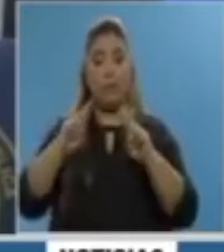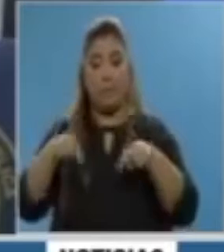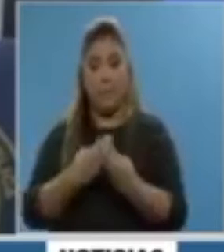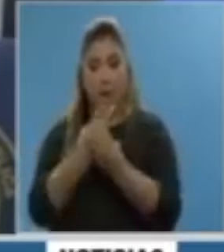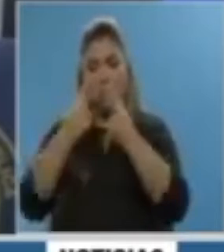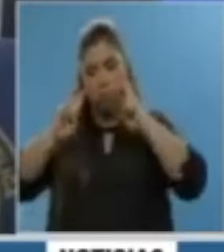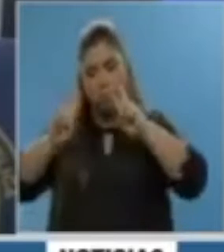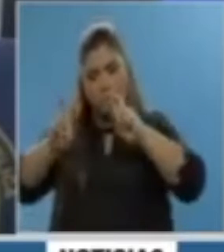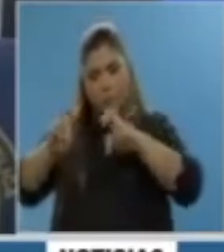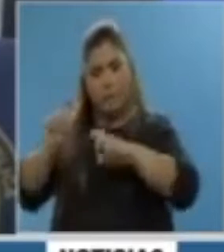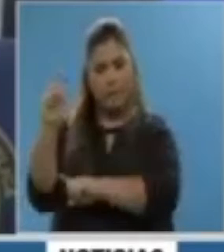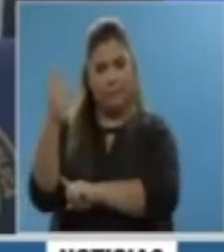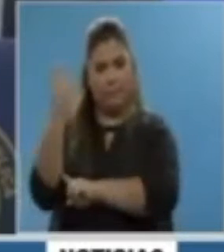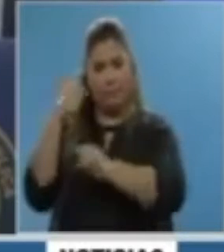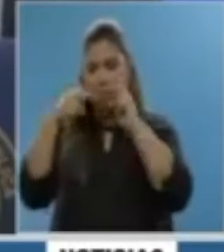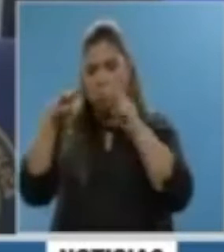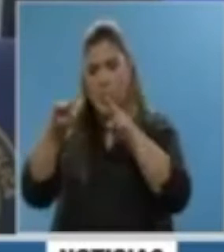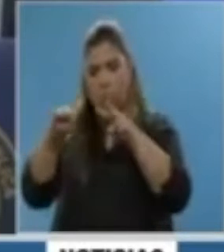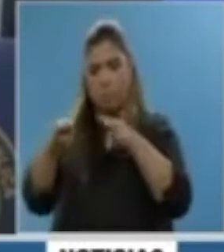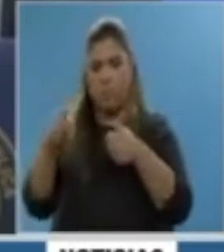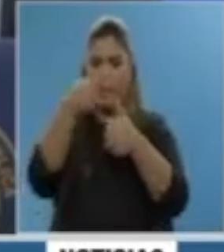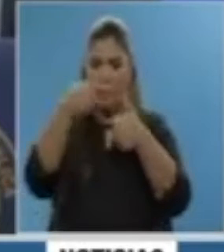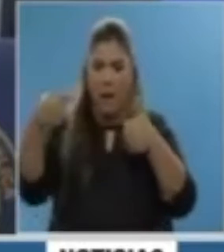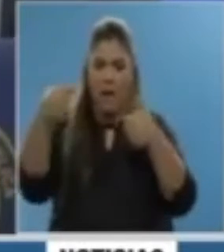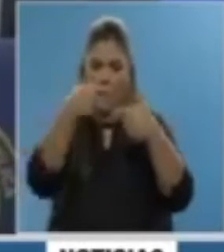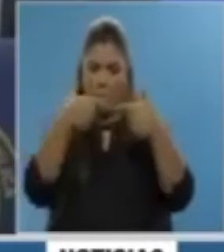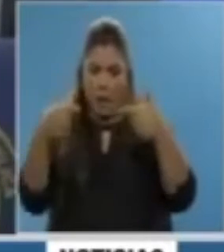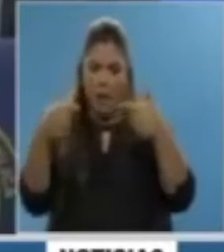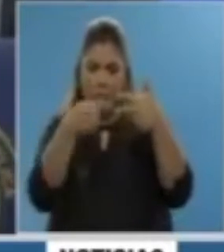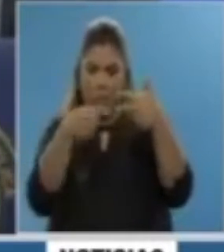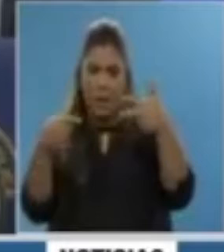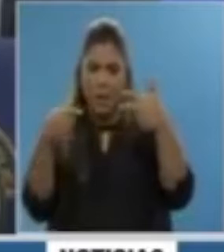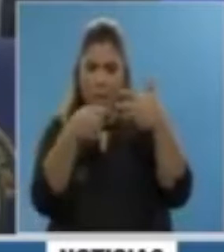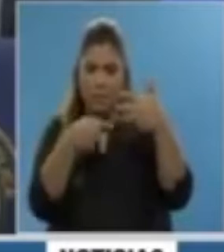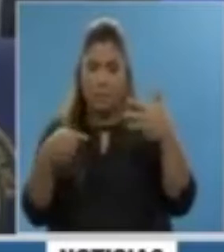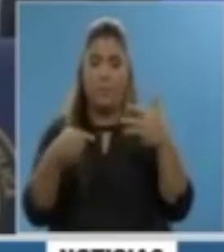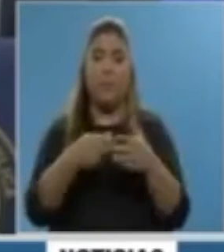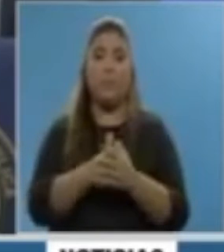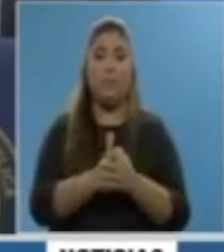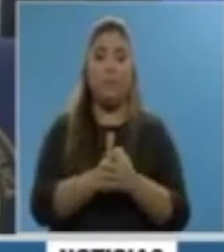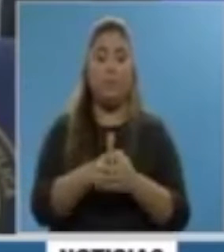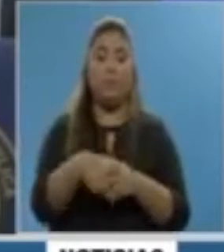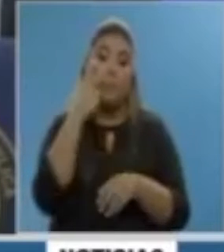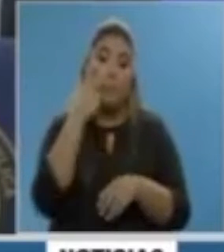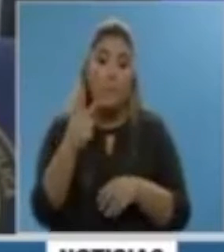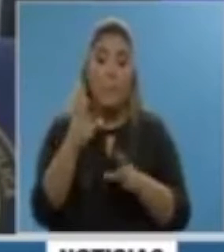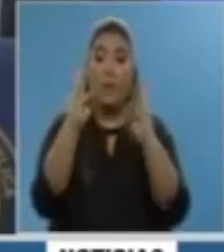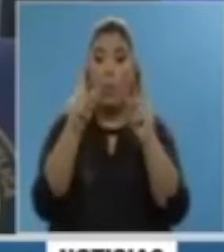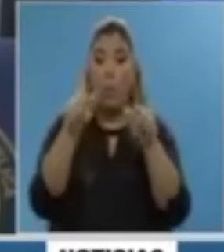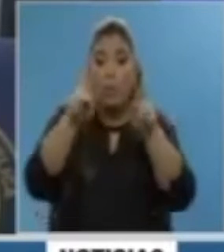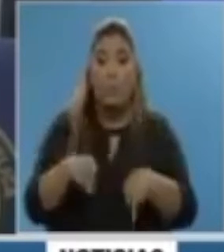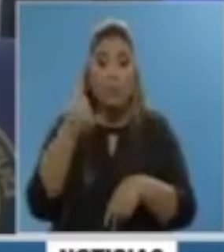de duplicación. Como hemos mencionado en las últimas veces, este es el indicador a nivel nacional, toma en cuenta los casos que se han